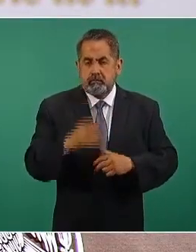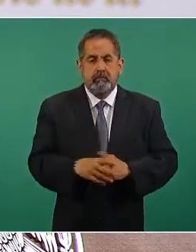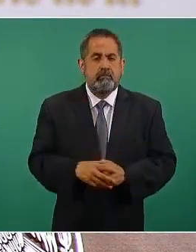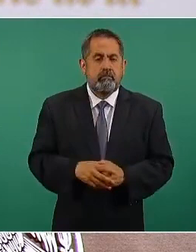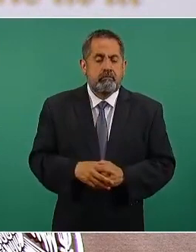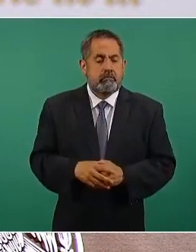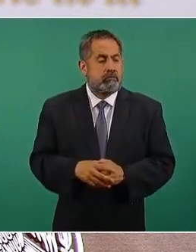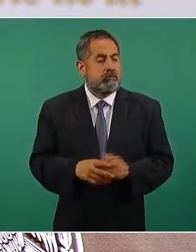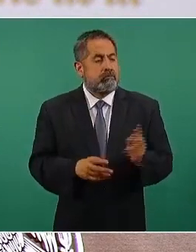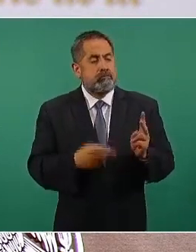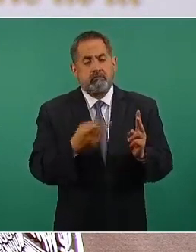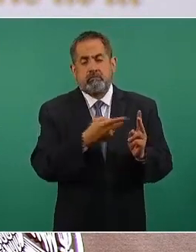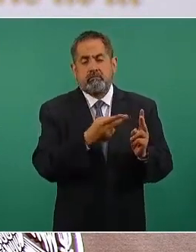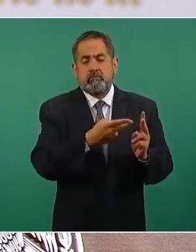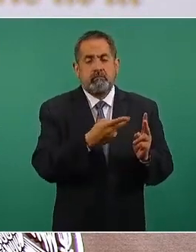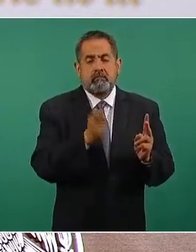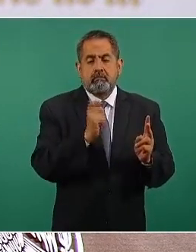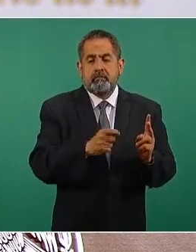son